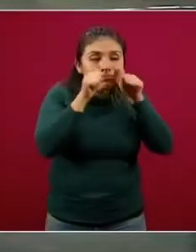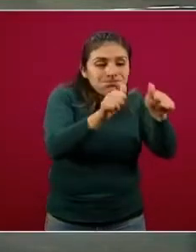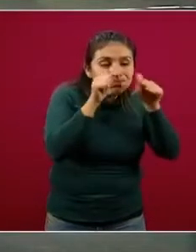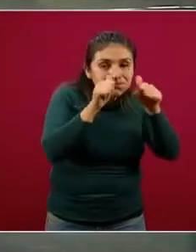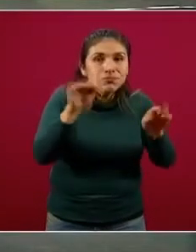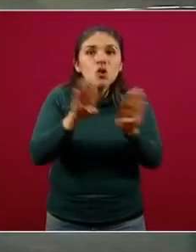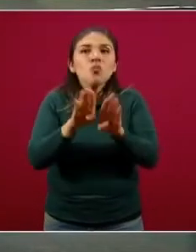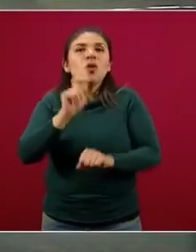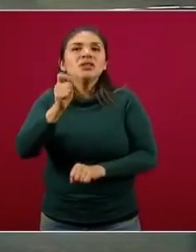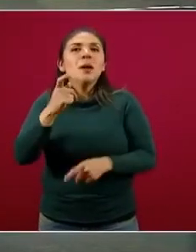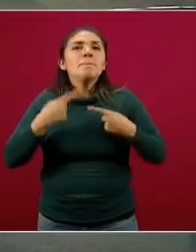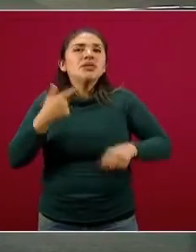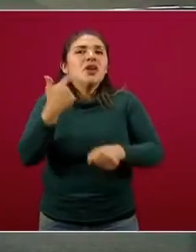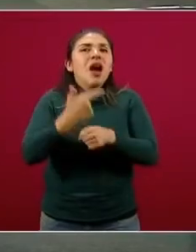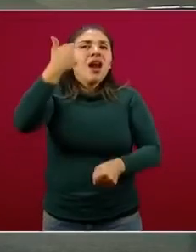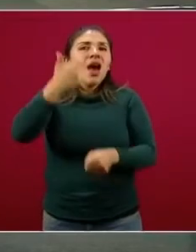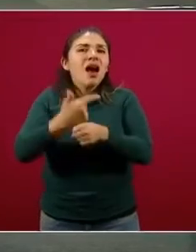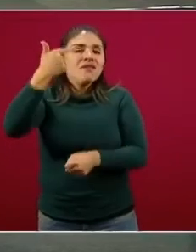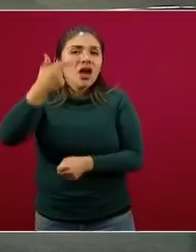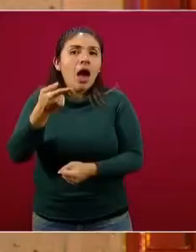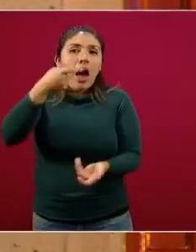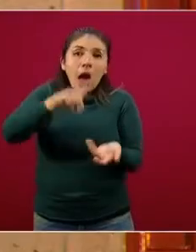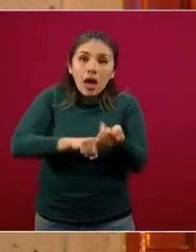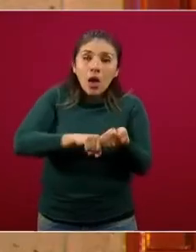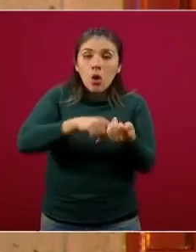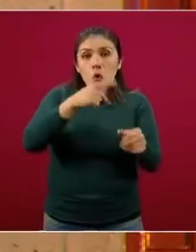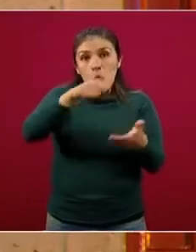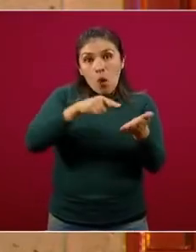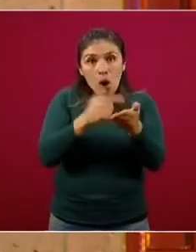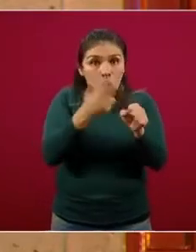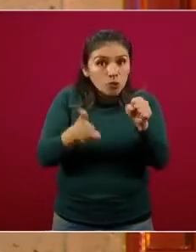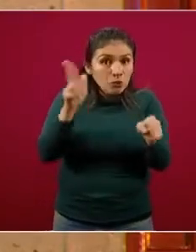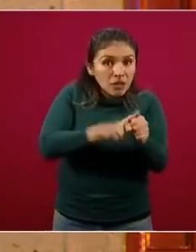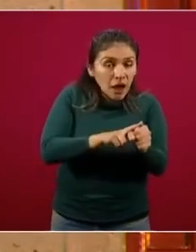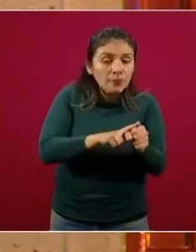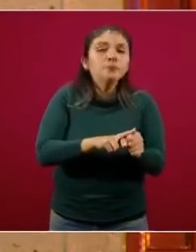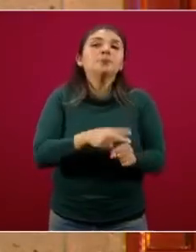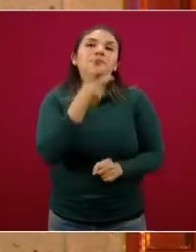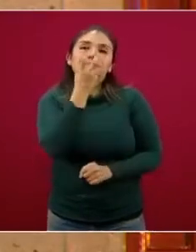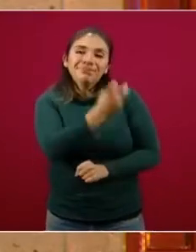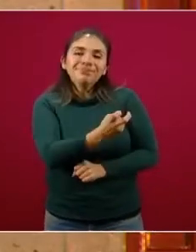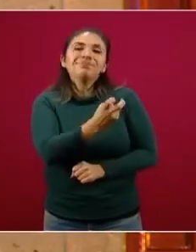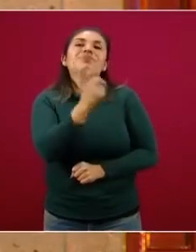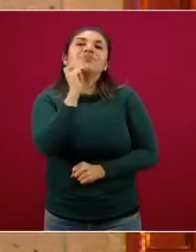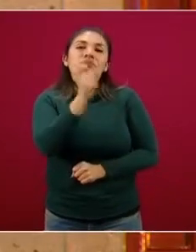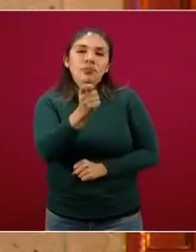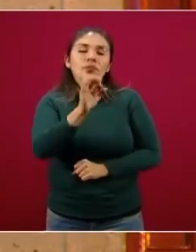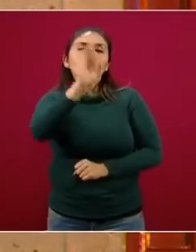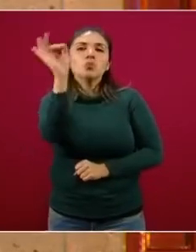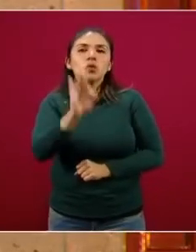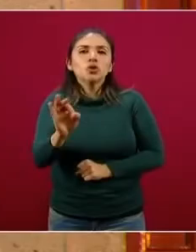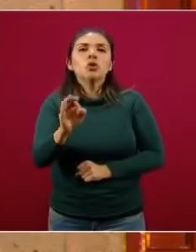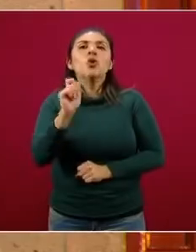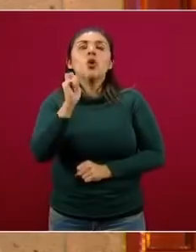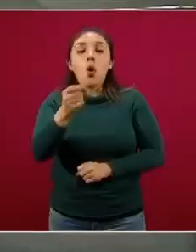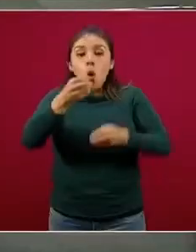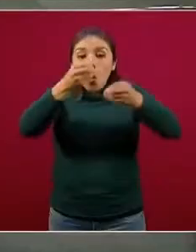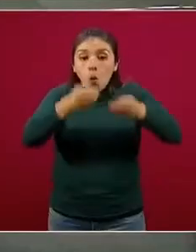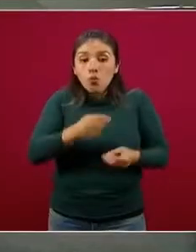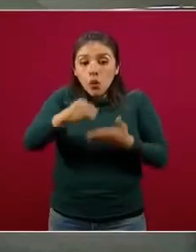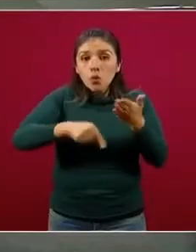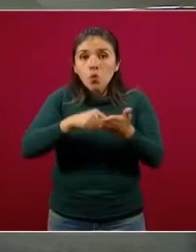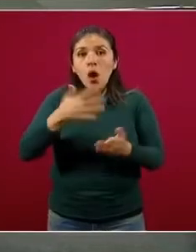casos graves dentro o al interior de una unidad hospitalaria y por lo tanto esto representa un porcentaje de ocupación